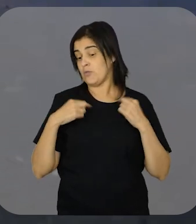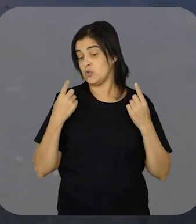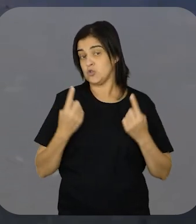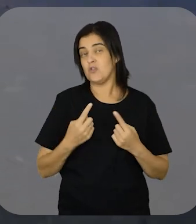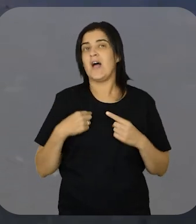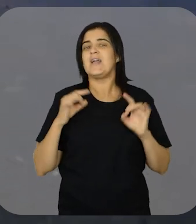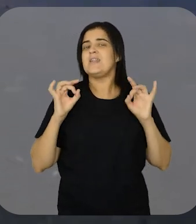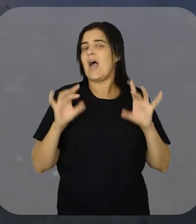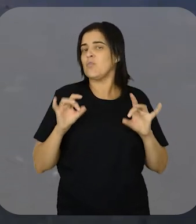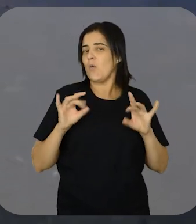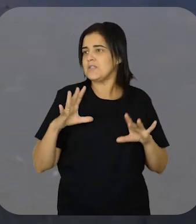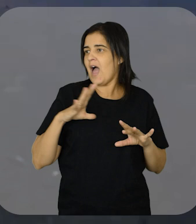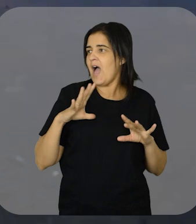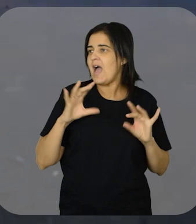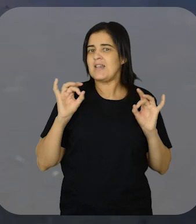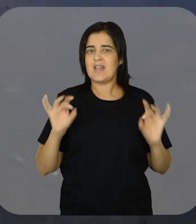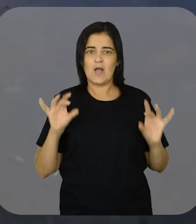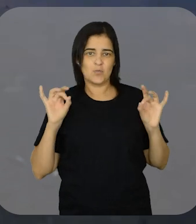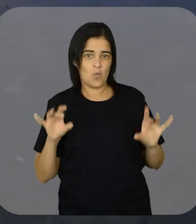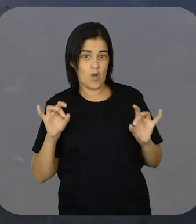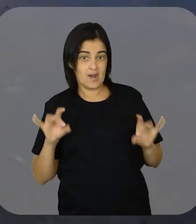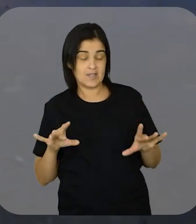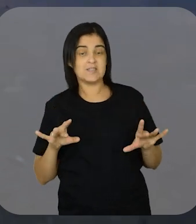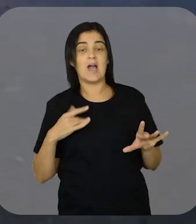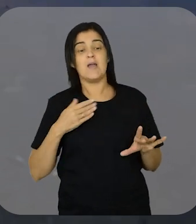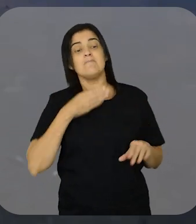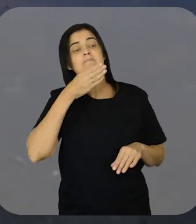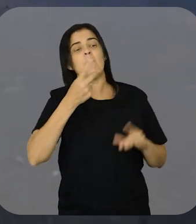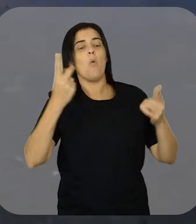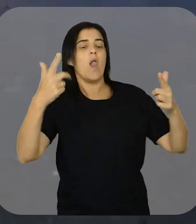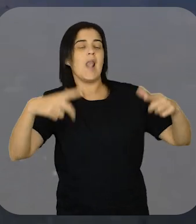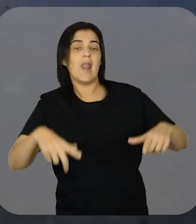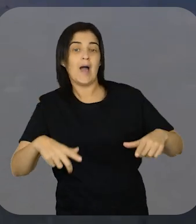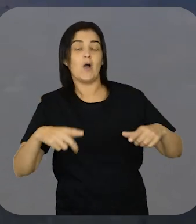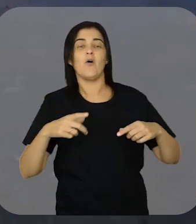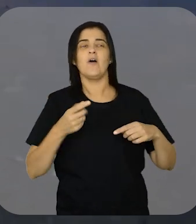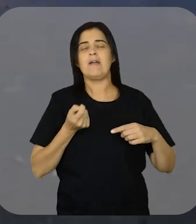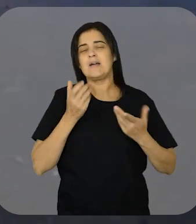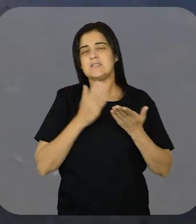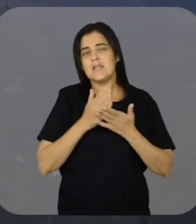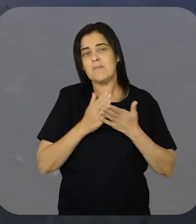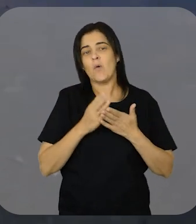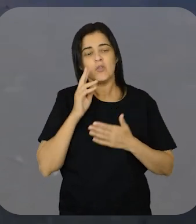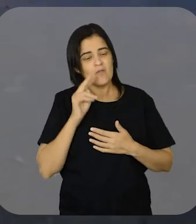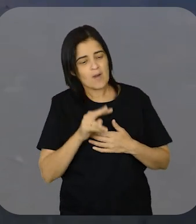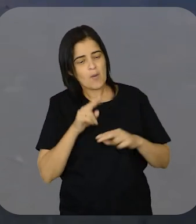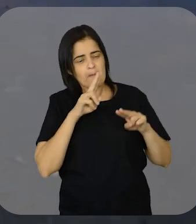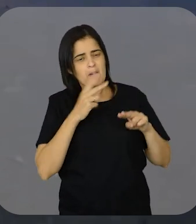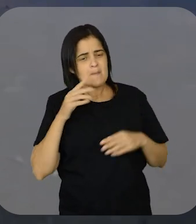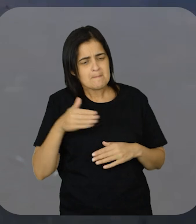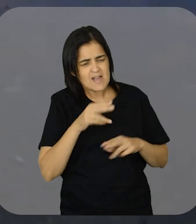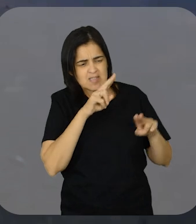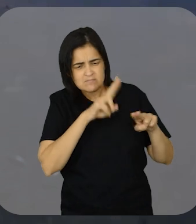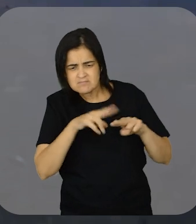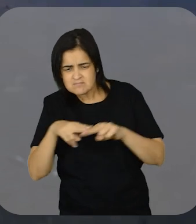en la naturaleza y vamos a un lago, generalmente cuando encontramos peces muertos a la